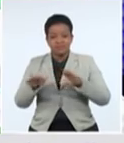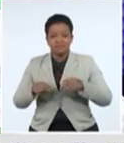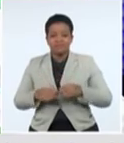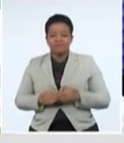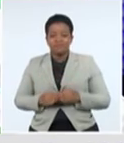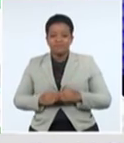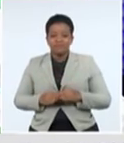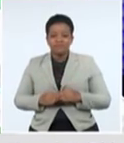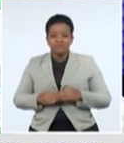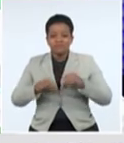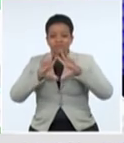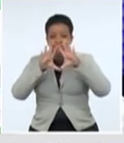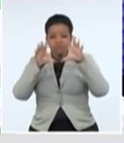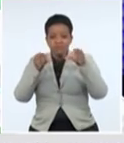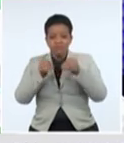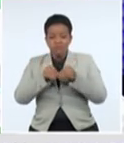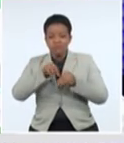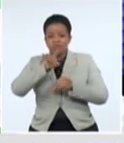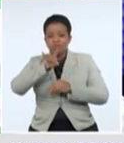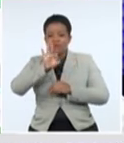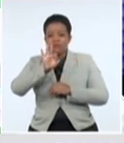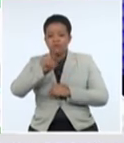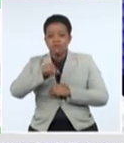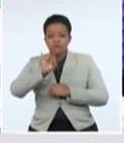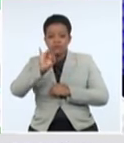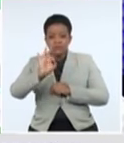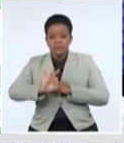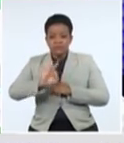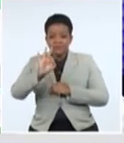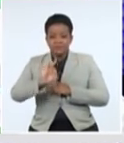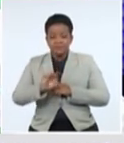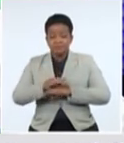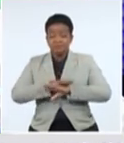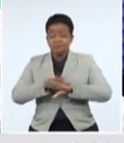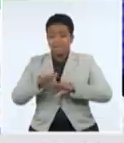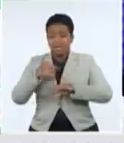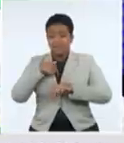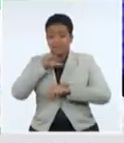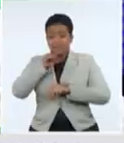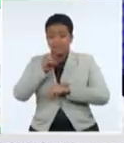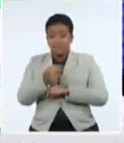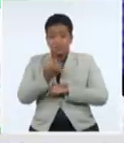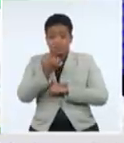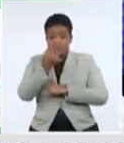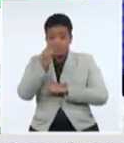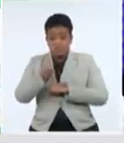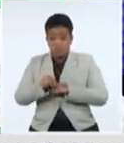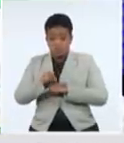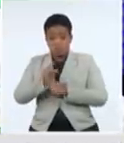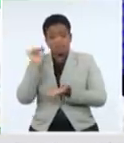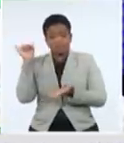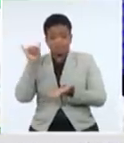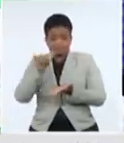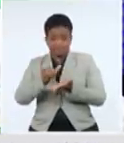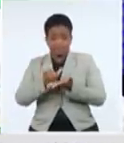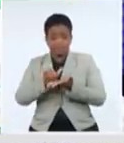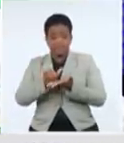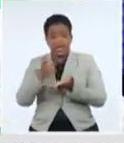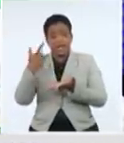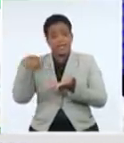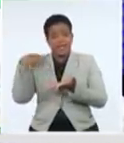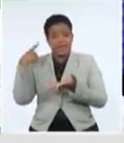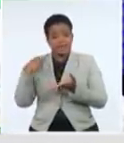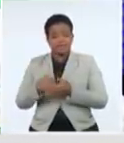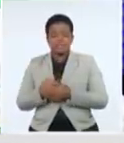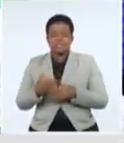el 98,7%. Como ya dije, un solo caso importado en el día de ayer, y esto hace que en